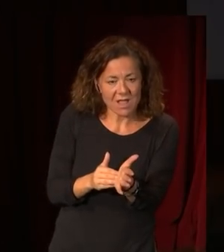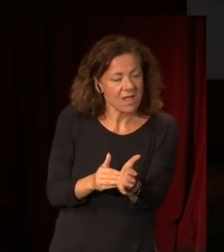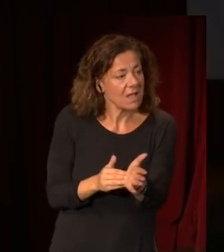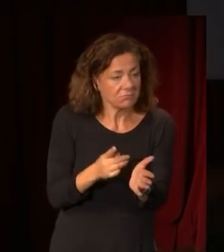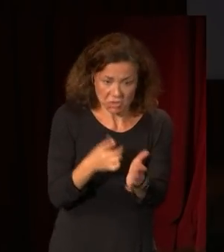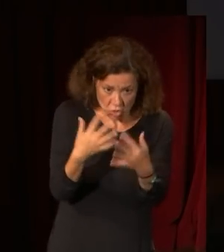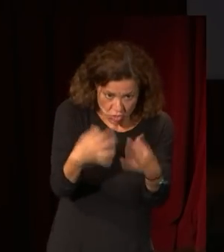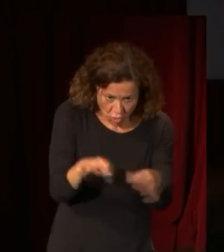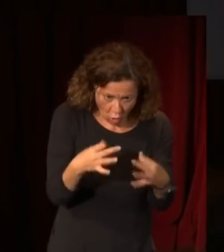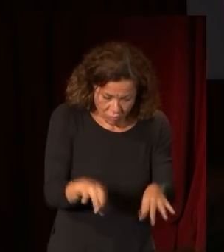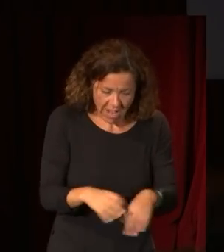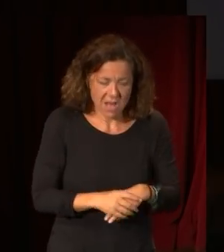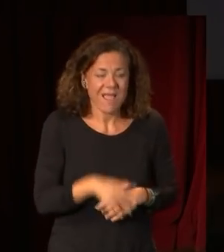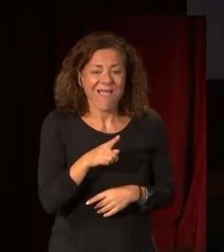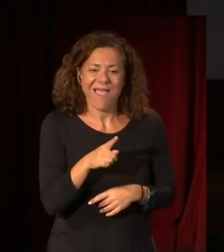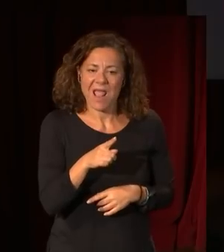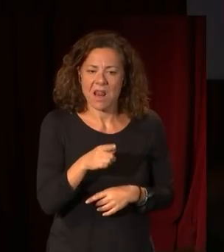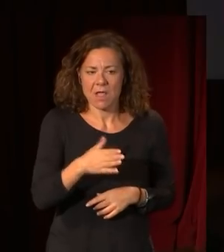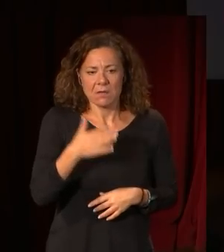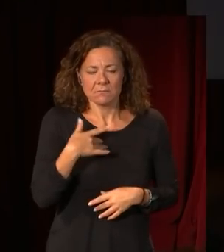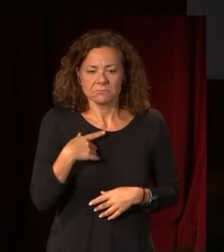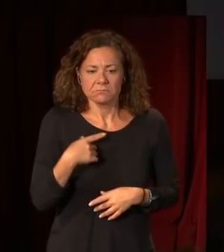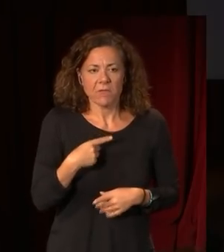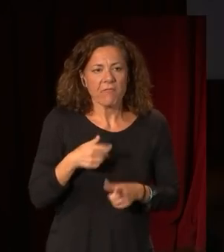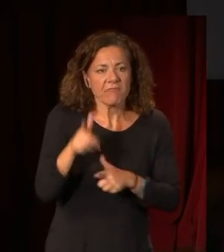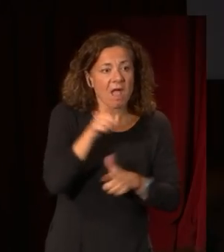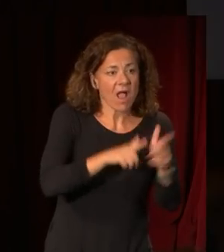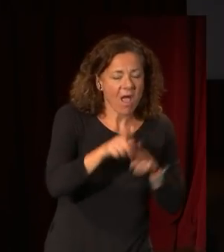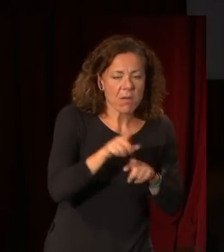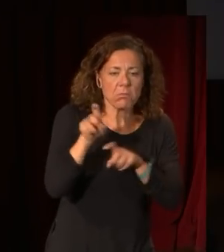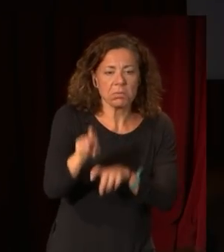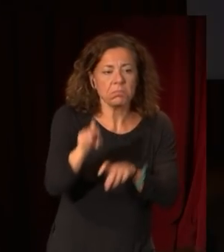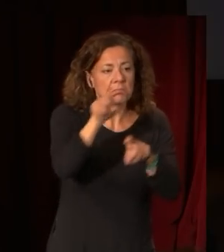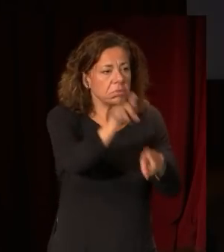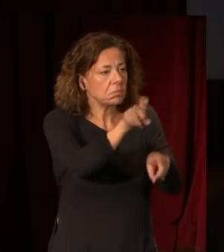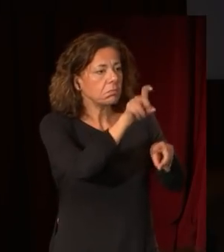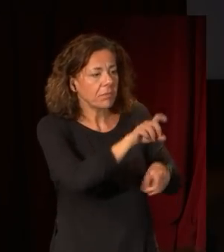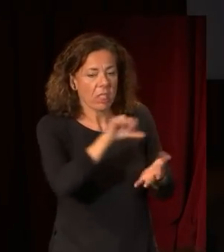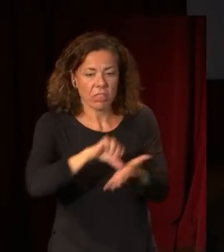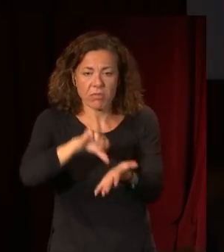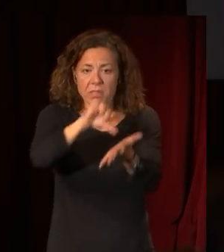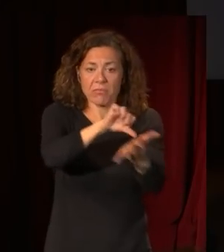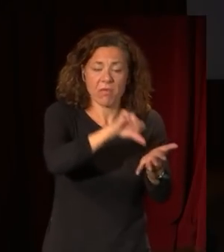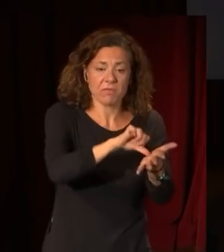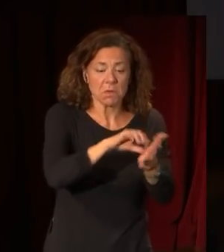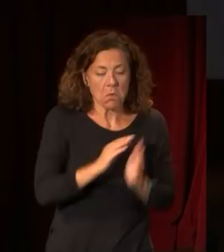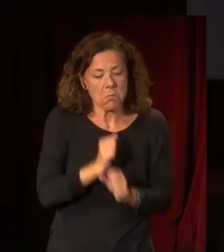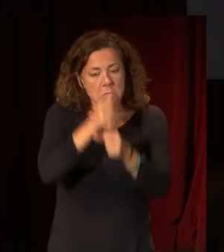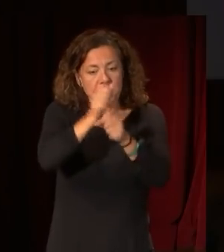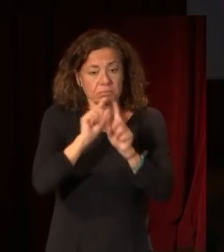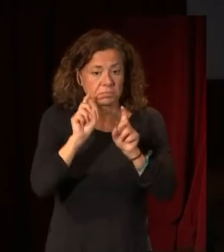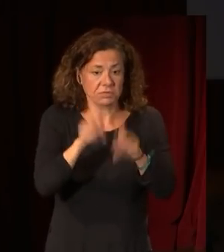normal él era un maestro nómada era un maestro itinerante iba de una ciudad a otra y cuando llegaba una ciudad